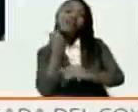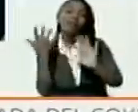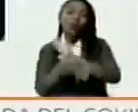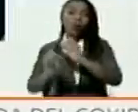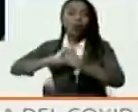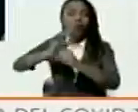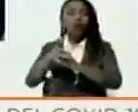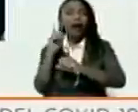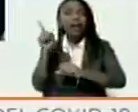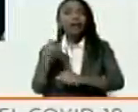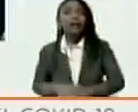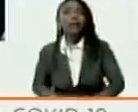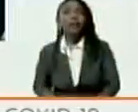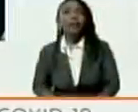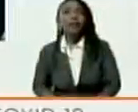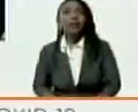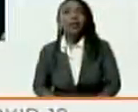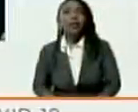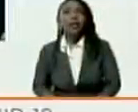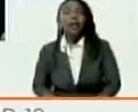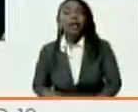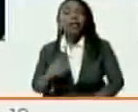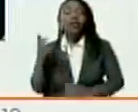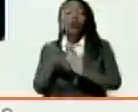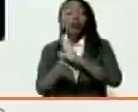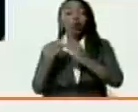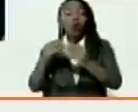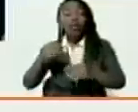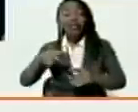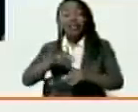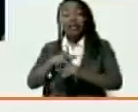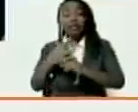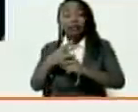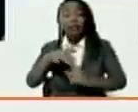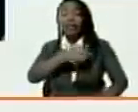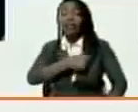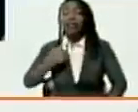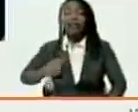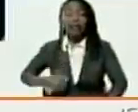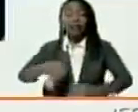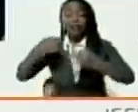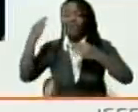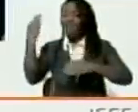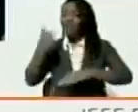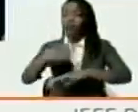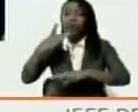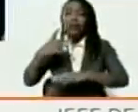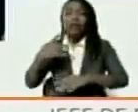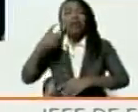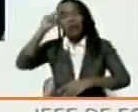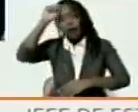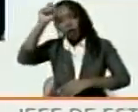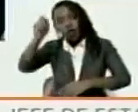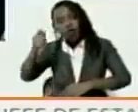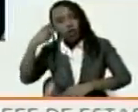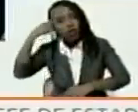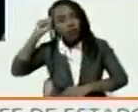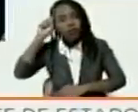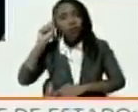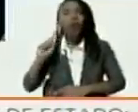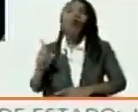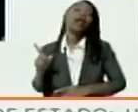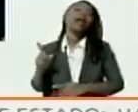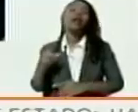éxito el interferón, sobre todo en la crisis china, reconocido por el gobierno chino, por la Organización Mundial de la